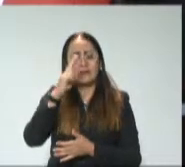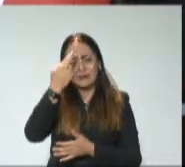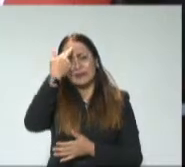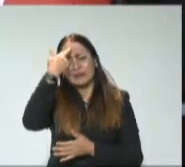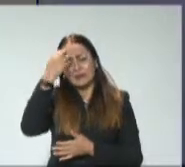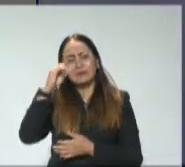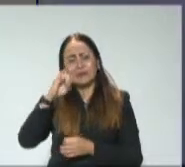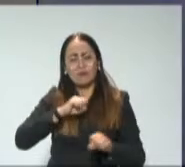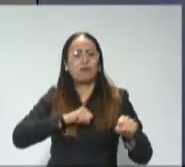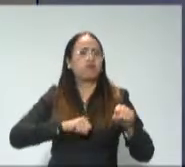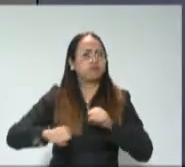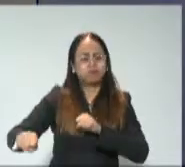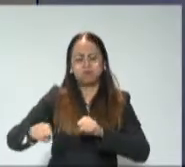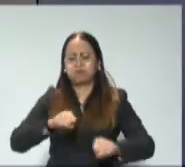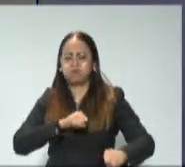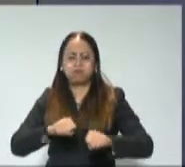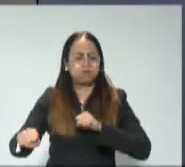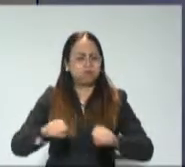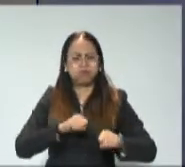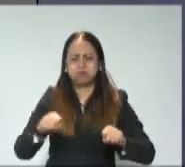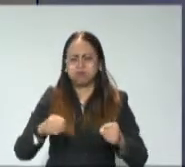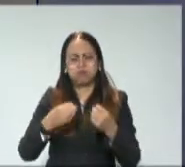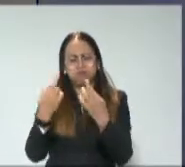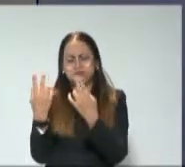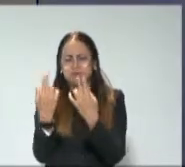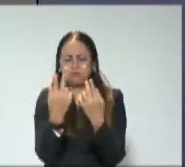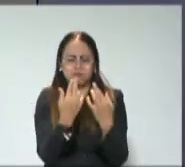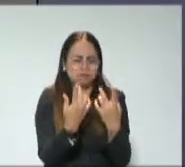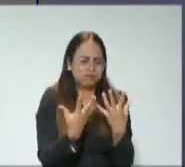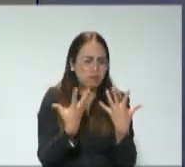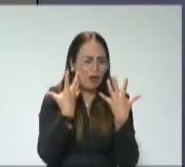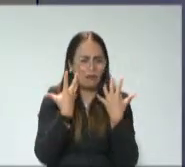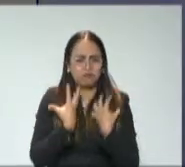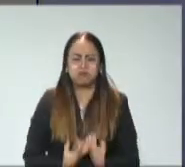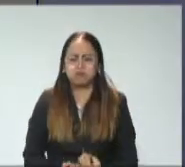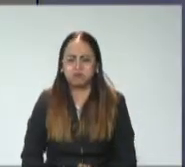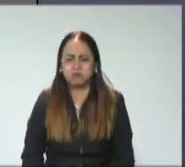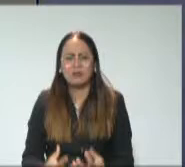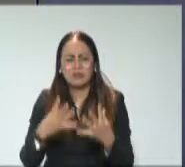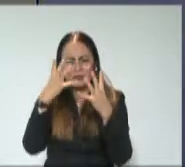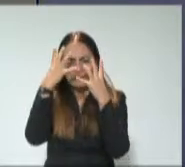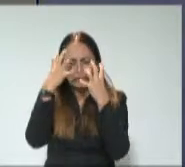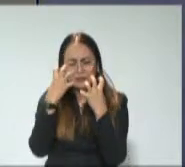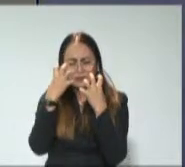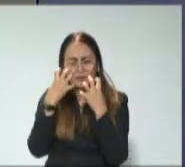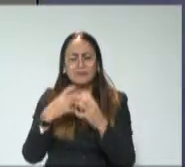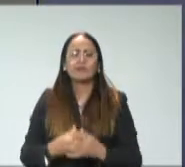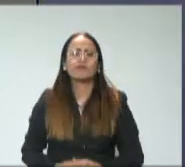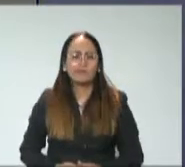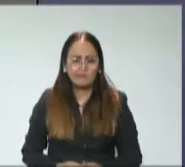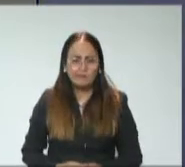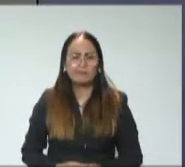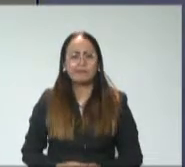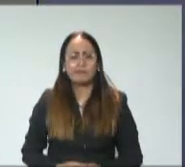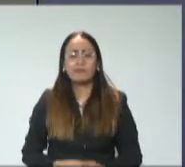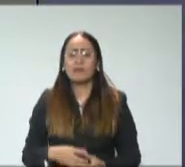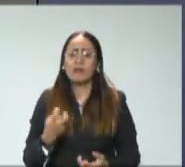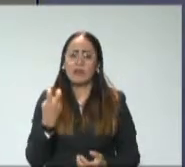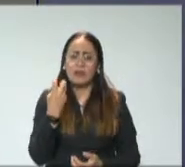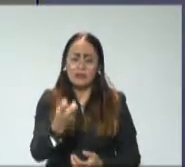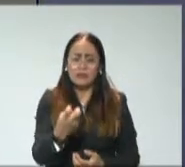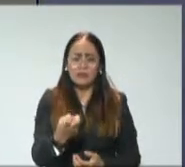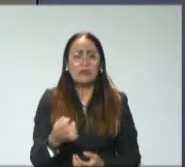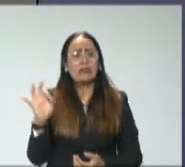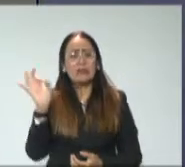todos cimbrados estrujadas desolados tristes en tragedia y fue No porque no